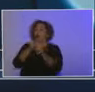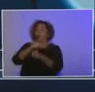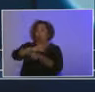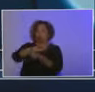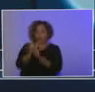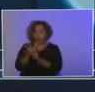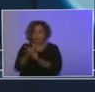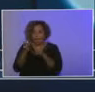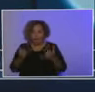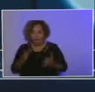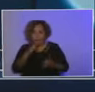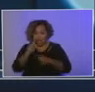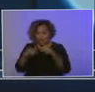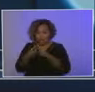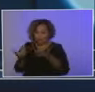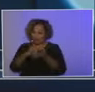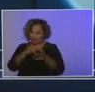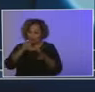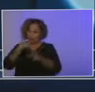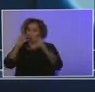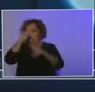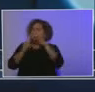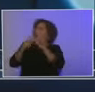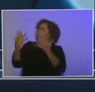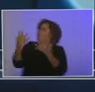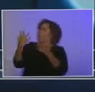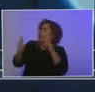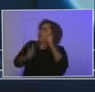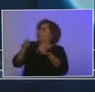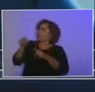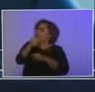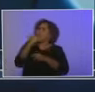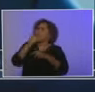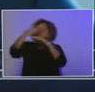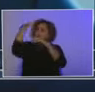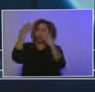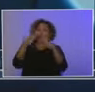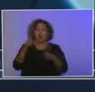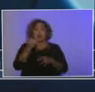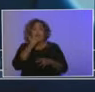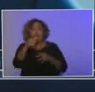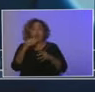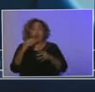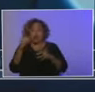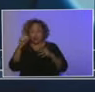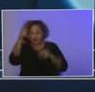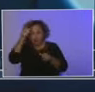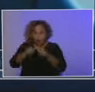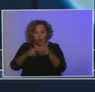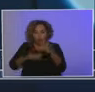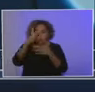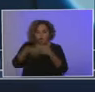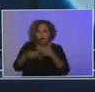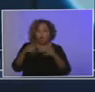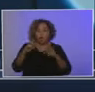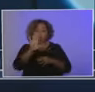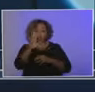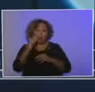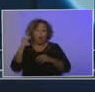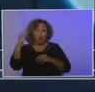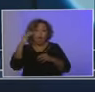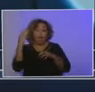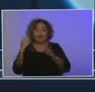ahora nuevamente que viene la temporada de huracanes. Pero yo me pregunto, ¿qué pasó con la investigación de Tu Hogar Renace? Que en parte también de la